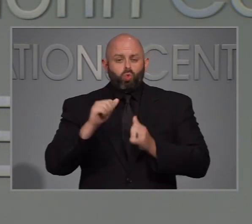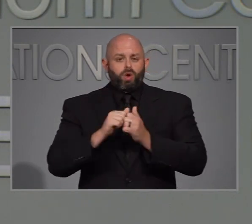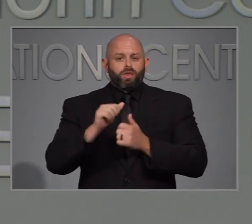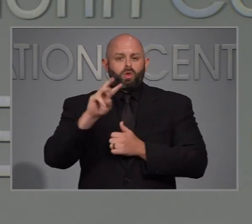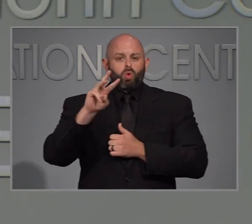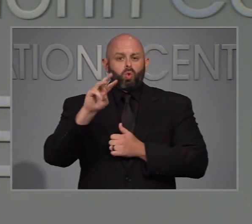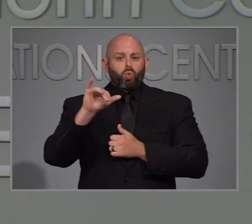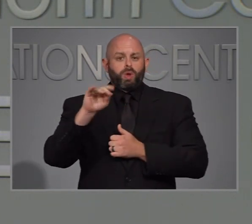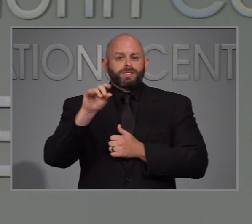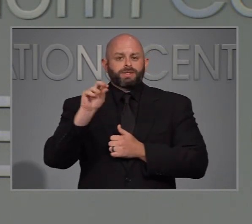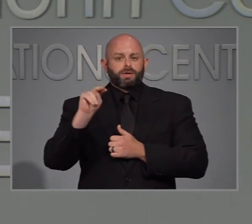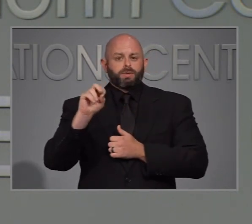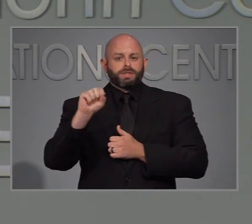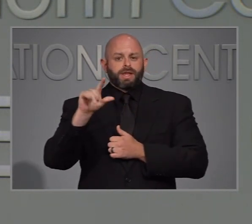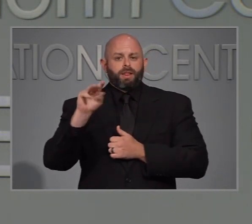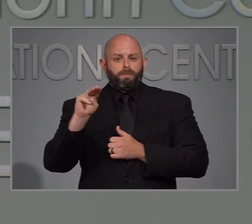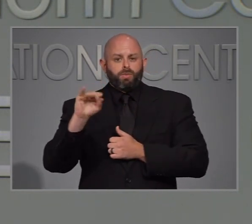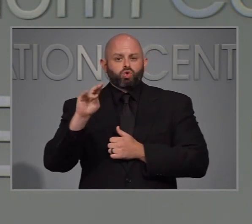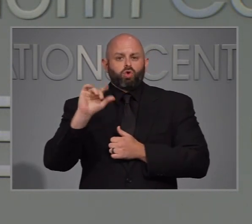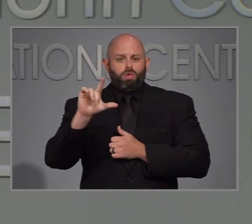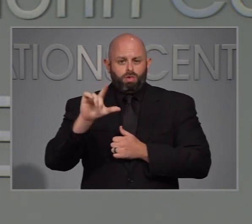Journal.